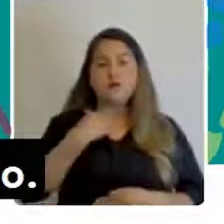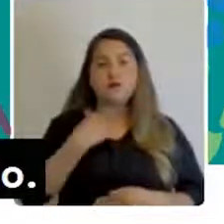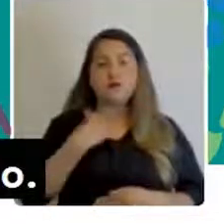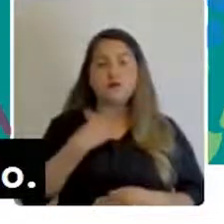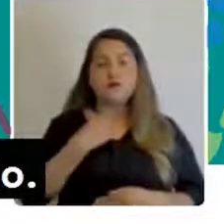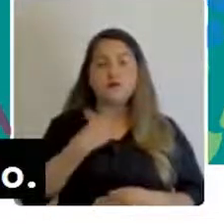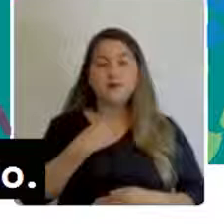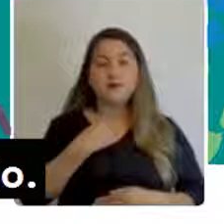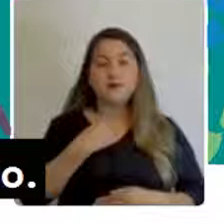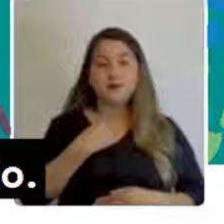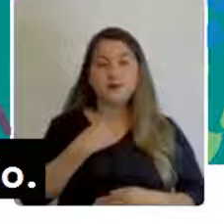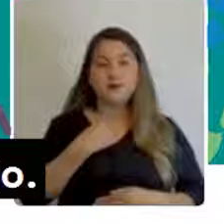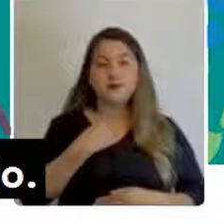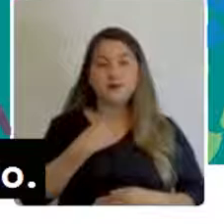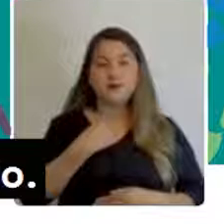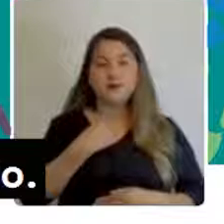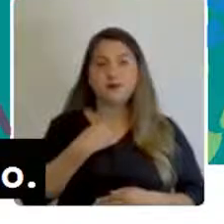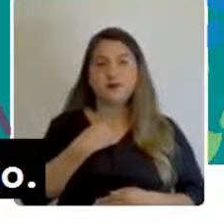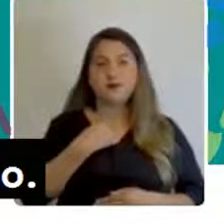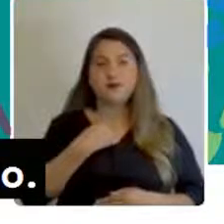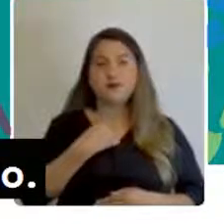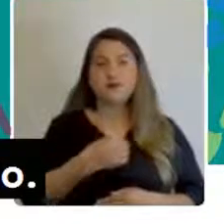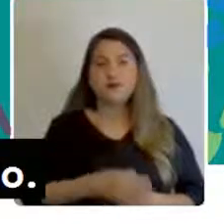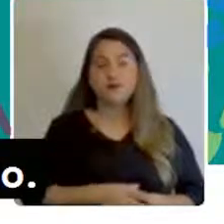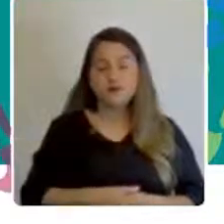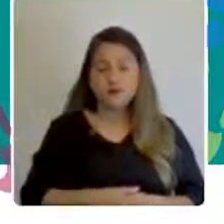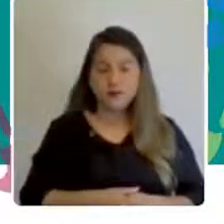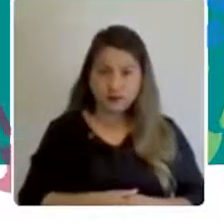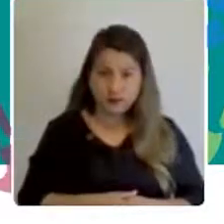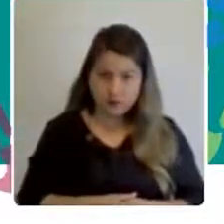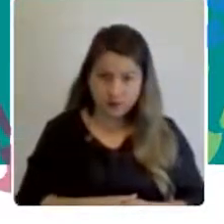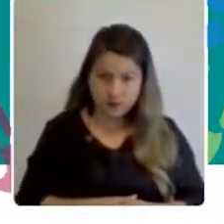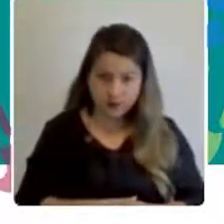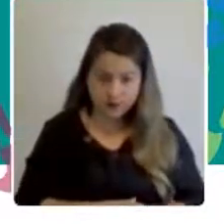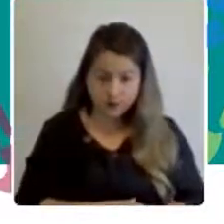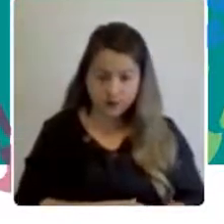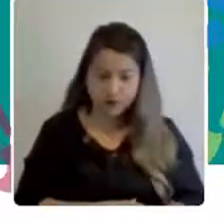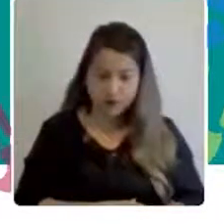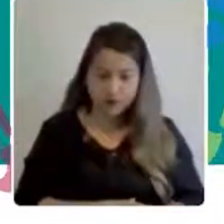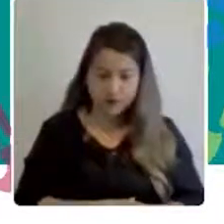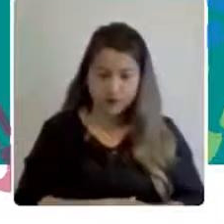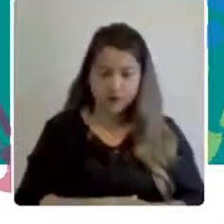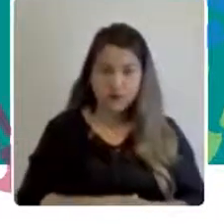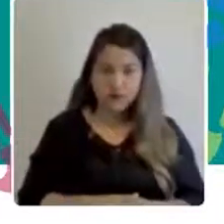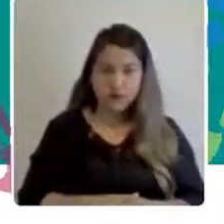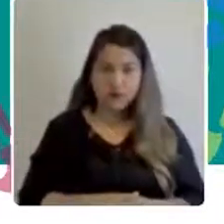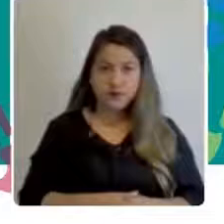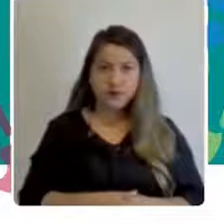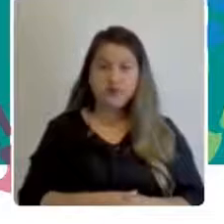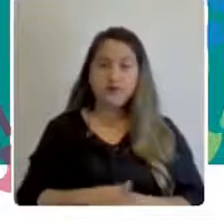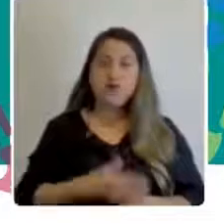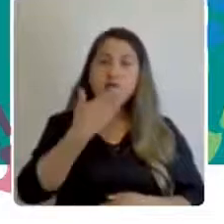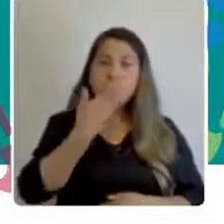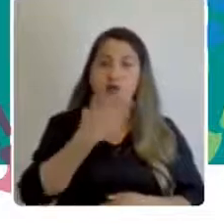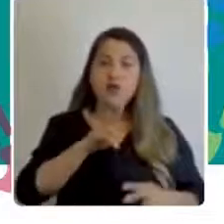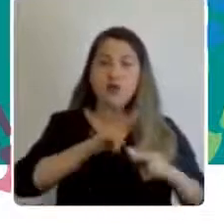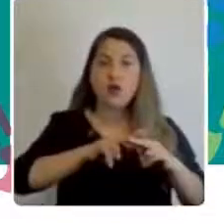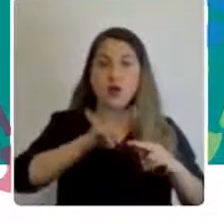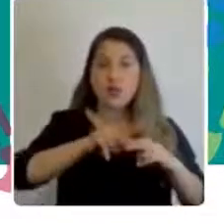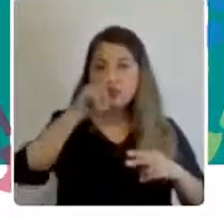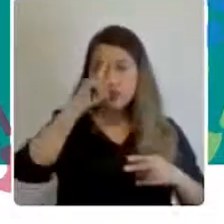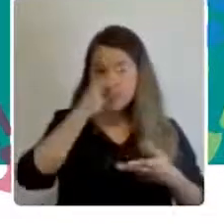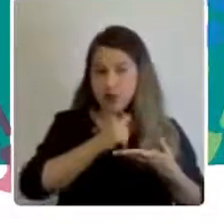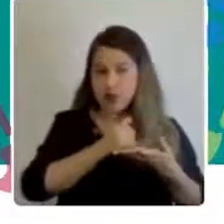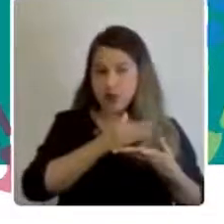more flexible national plan than a fixed one, right? Is this the question? Sí.